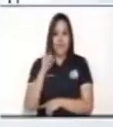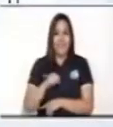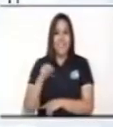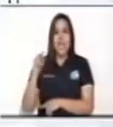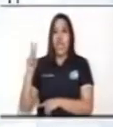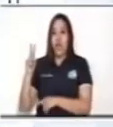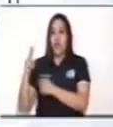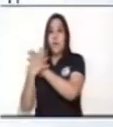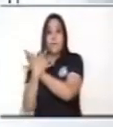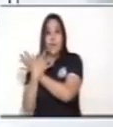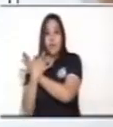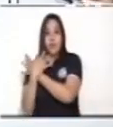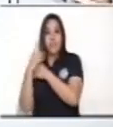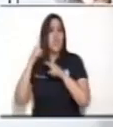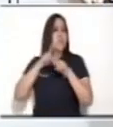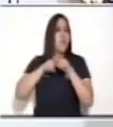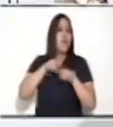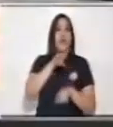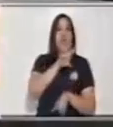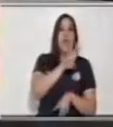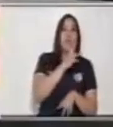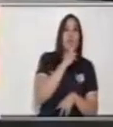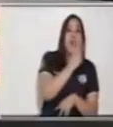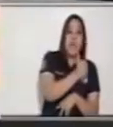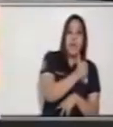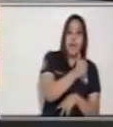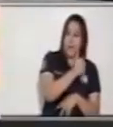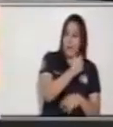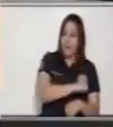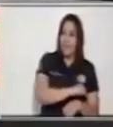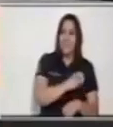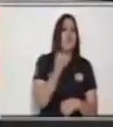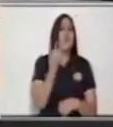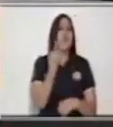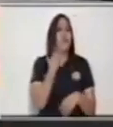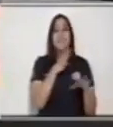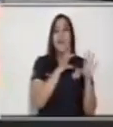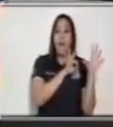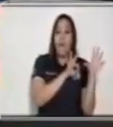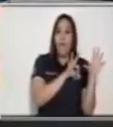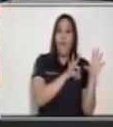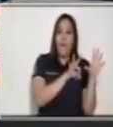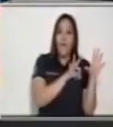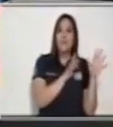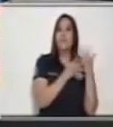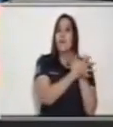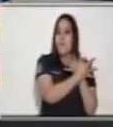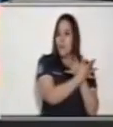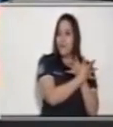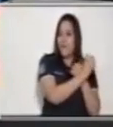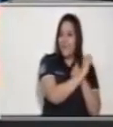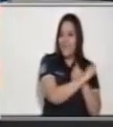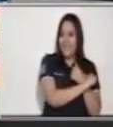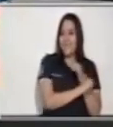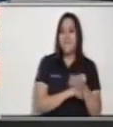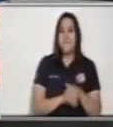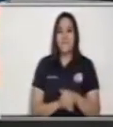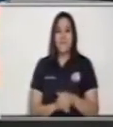me da? Muy bien, ocho. Ahora, ¿qué te parece si